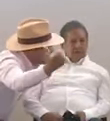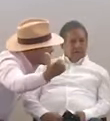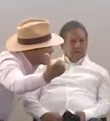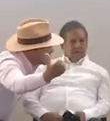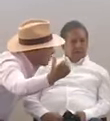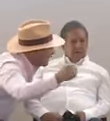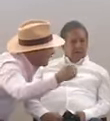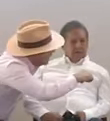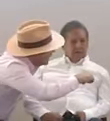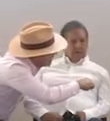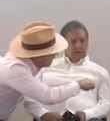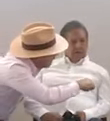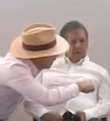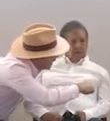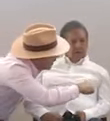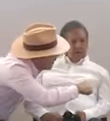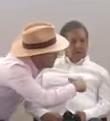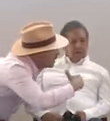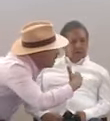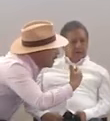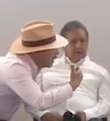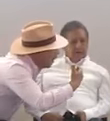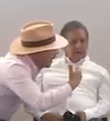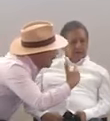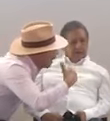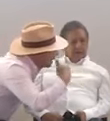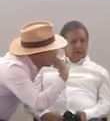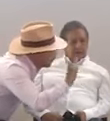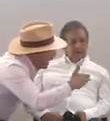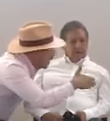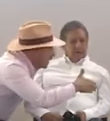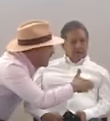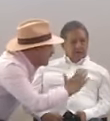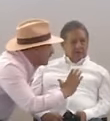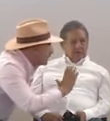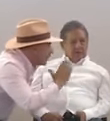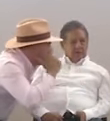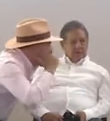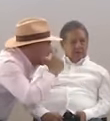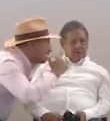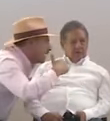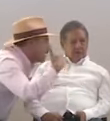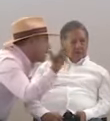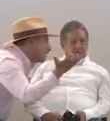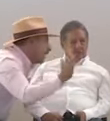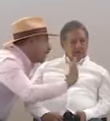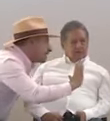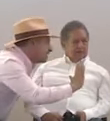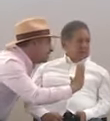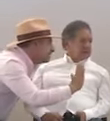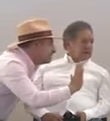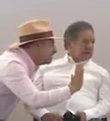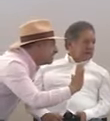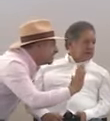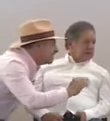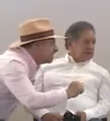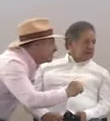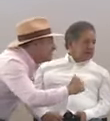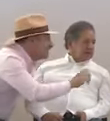entusiasmo a la próxima presidenta de la República, a la doctora